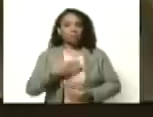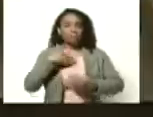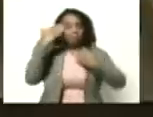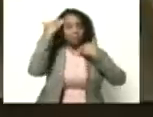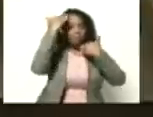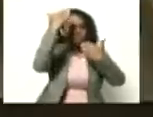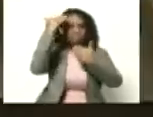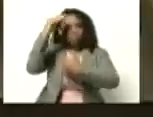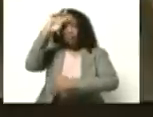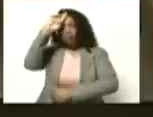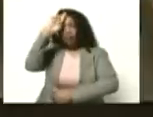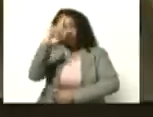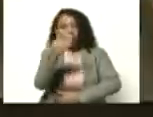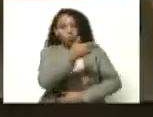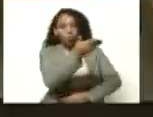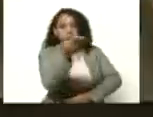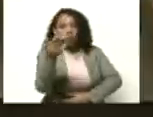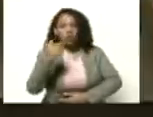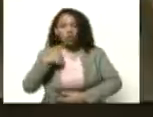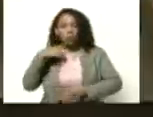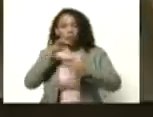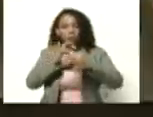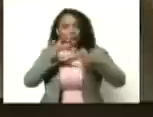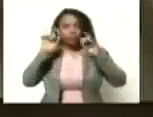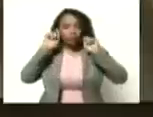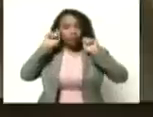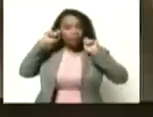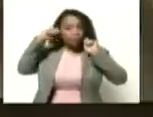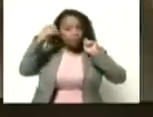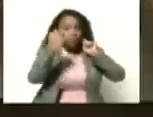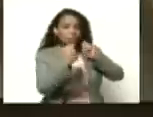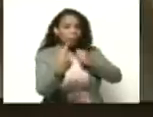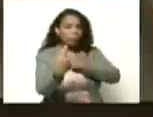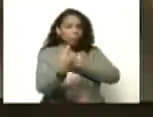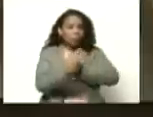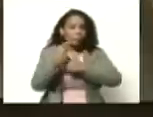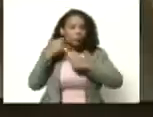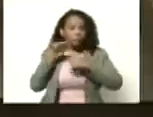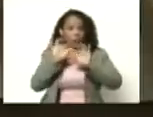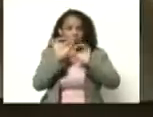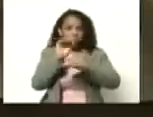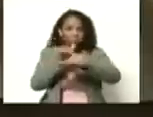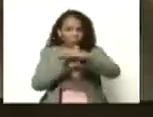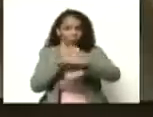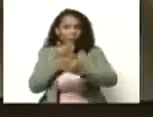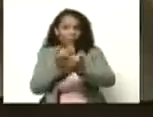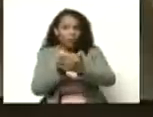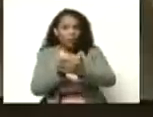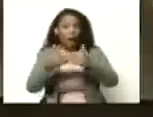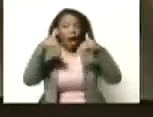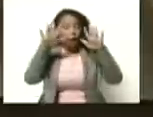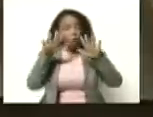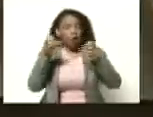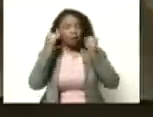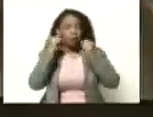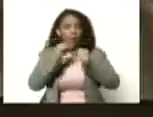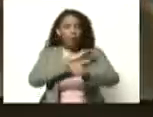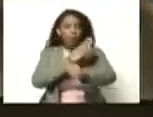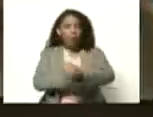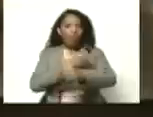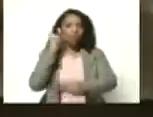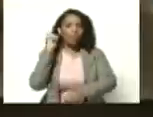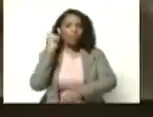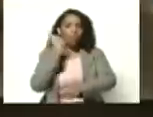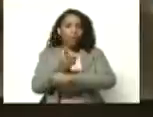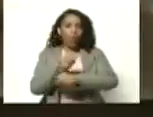respeto a todos ustedes me quito el obligatorio tapabocas que aún con máxima fuerza debemos